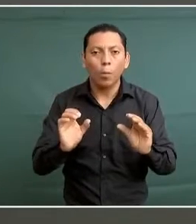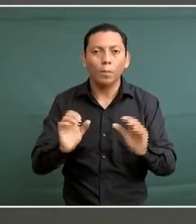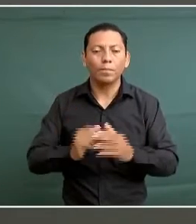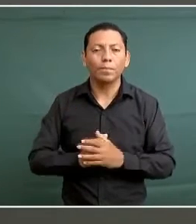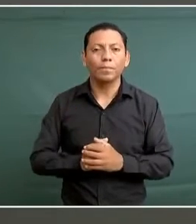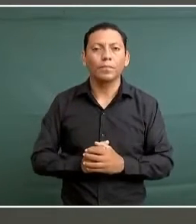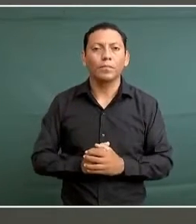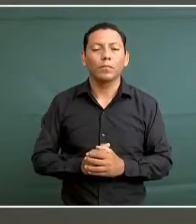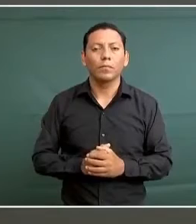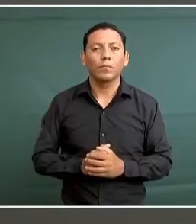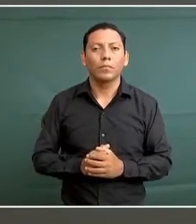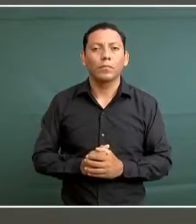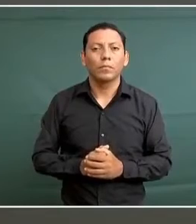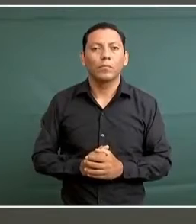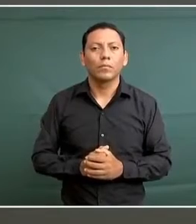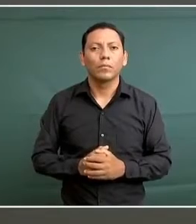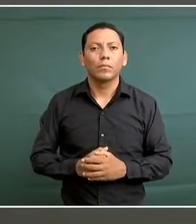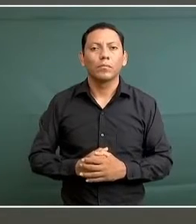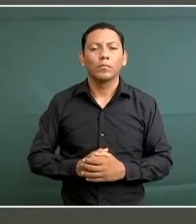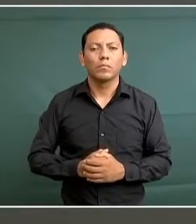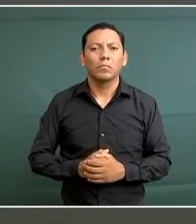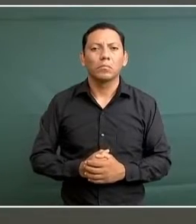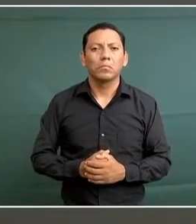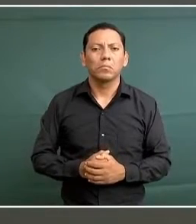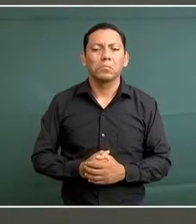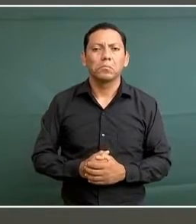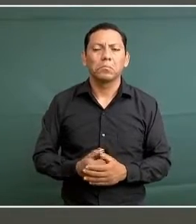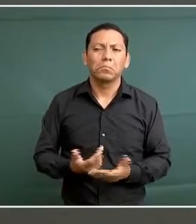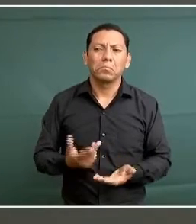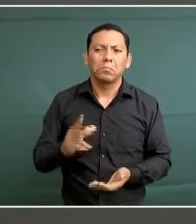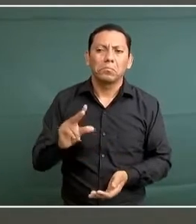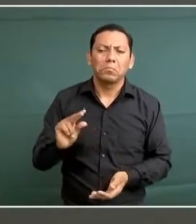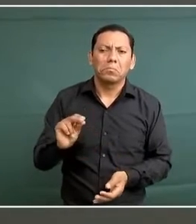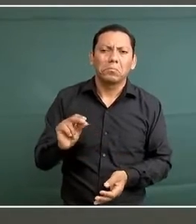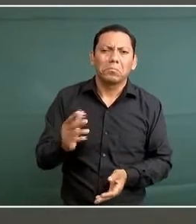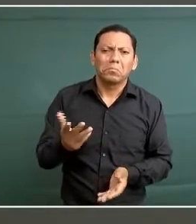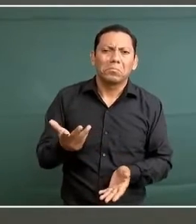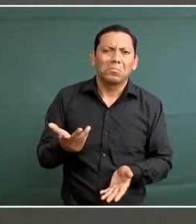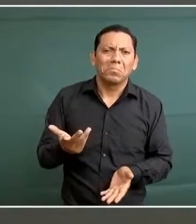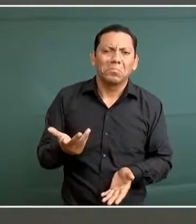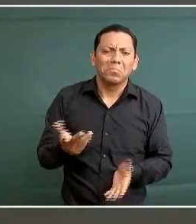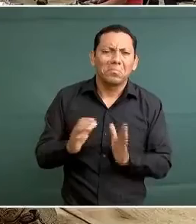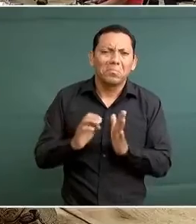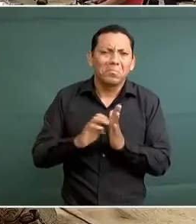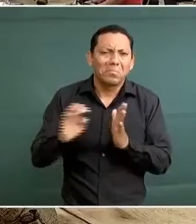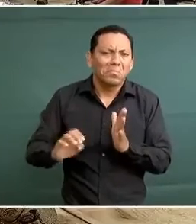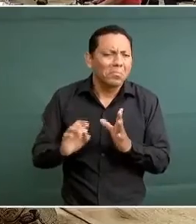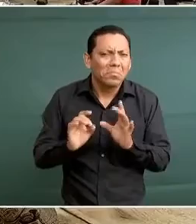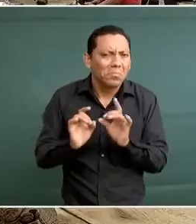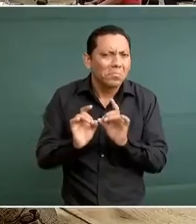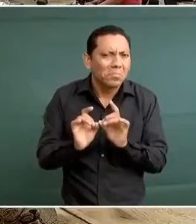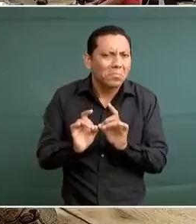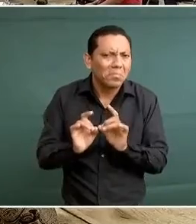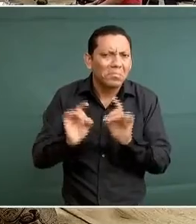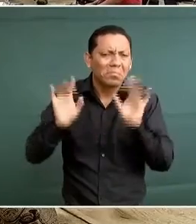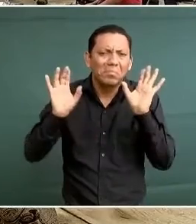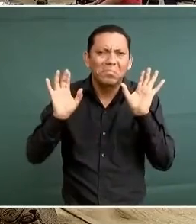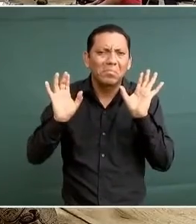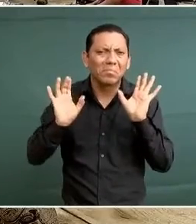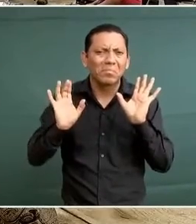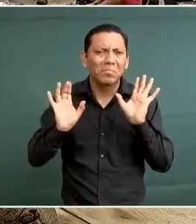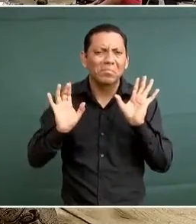no es el caso si se presentara una situación